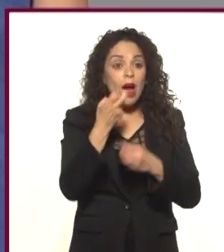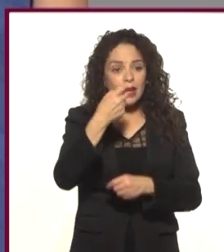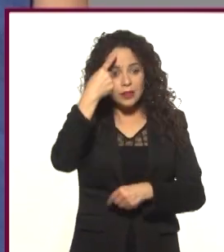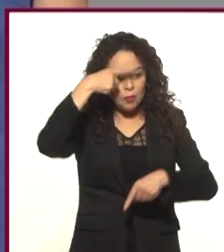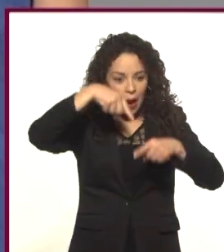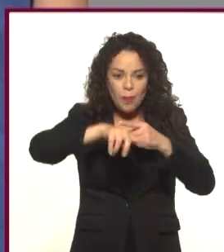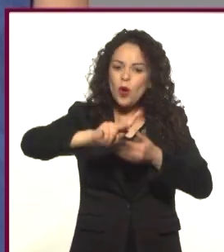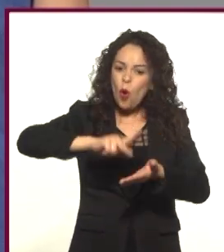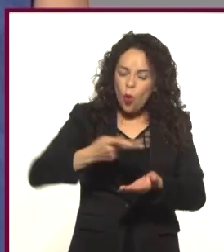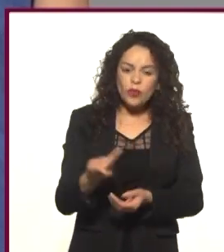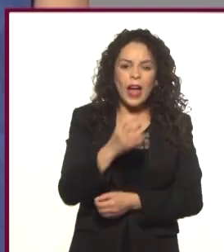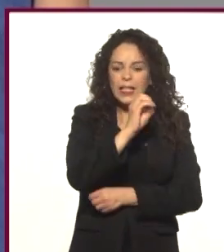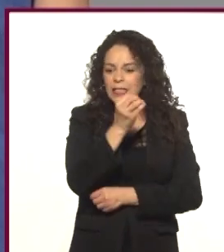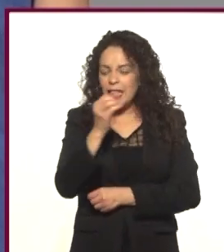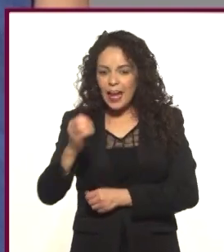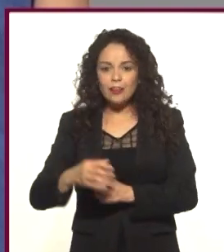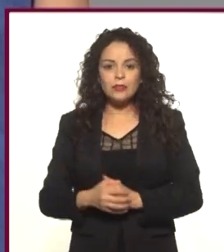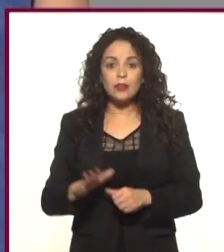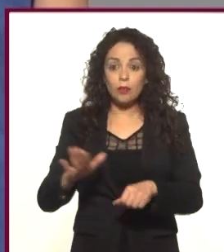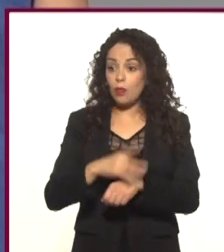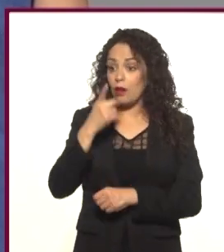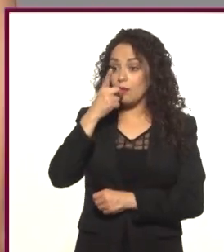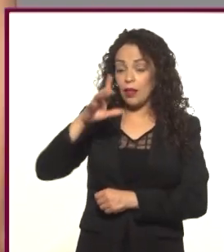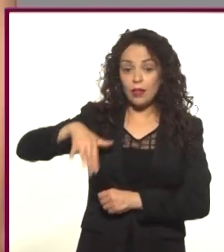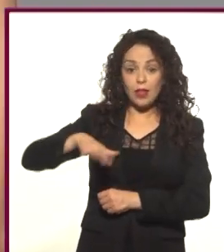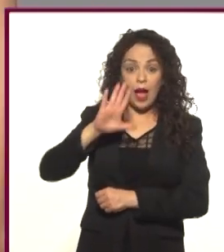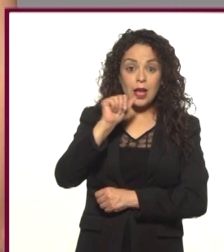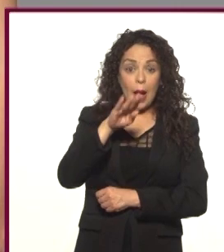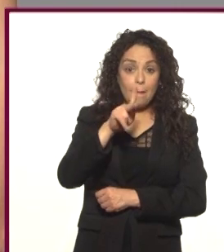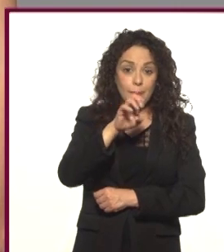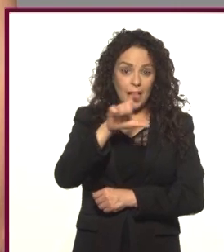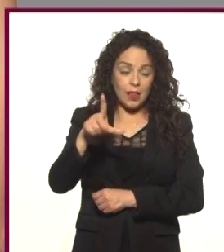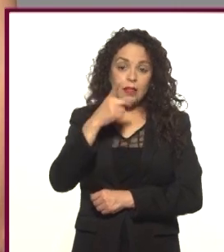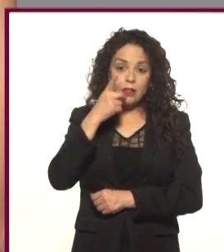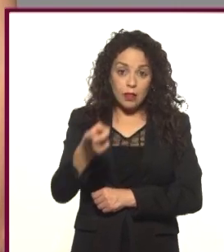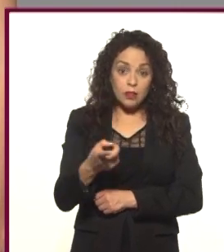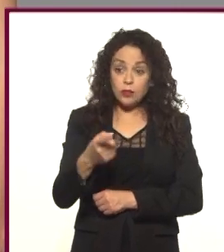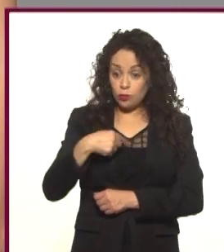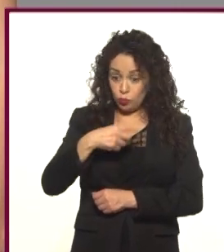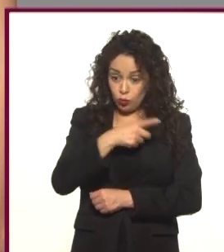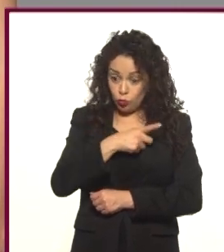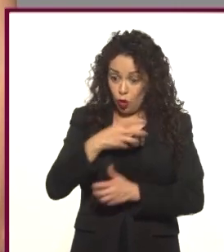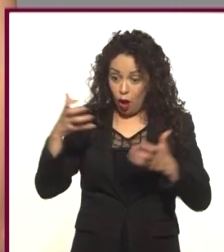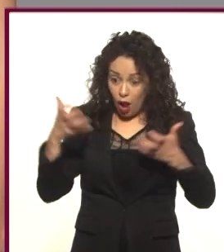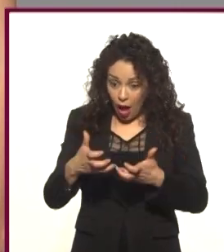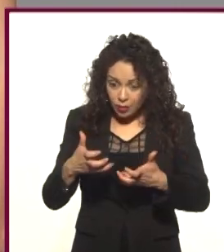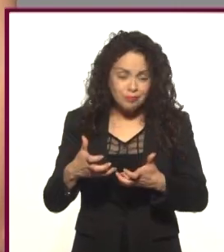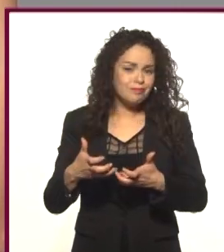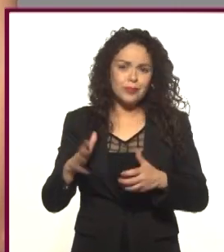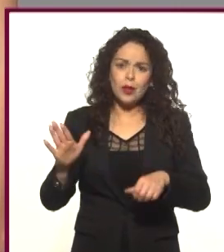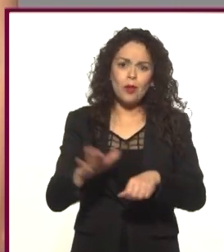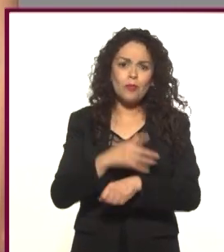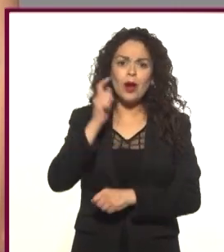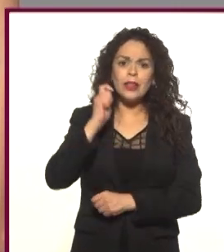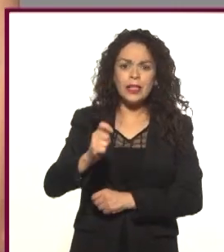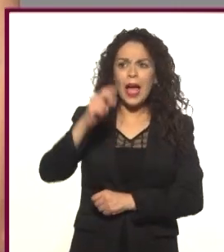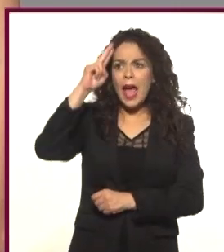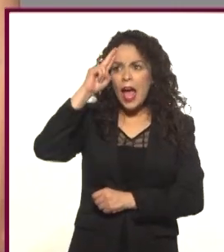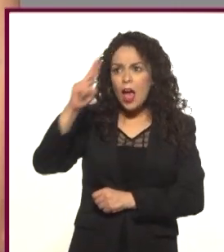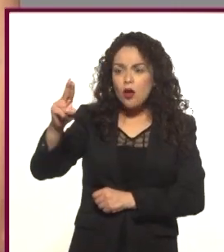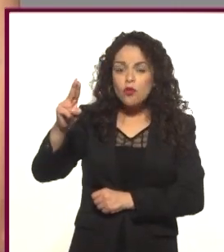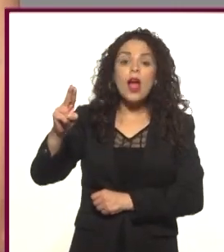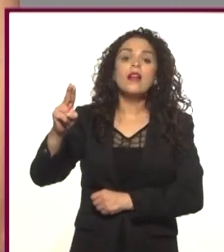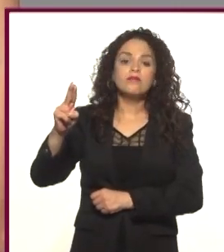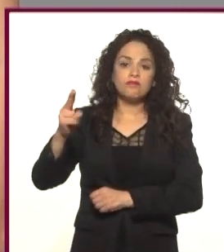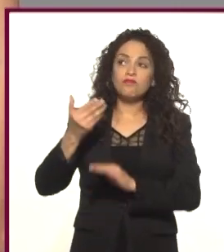para comenzar de nuevo. Porque como dice el mismo Campbell, ni siquiera tenemos que arriesgarnos solos en la aventura, porque los héroes de todos los